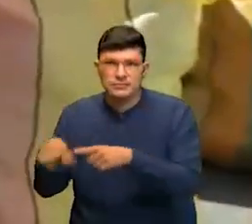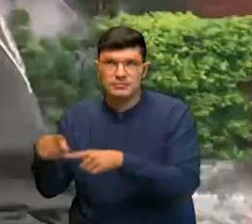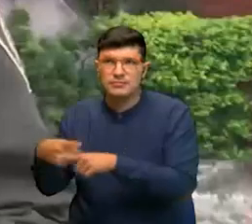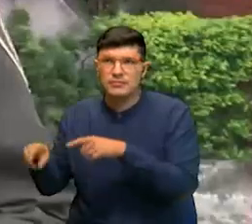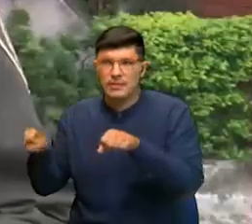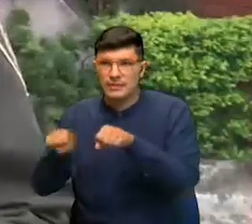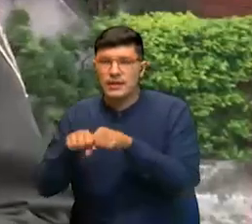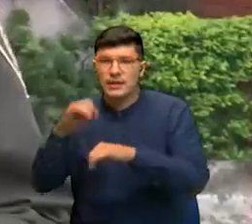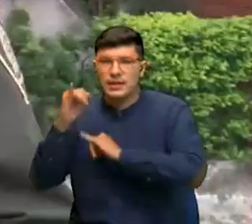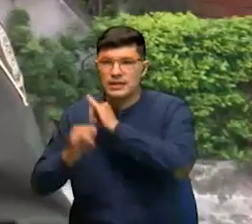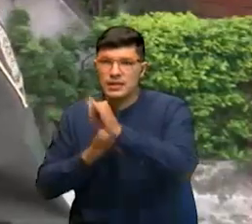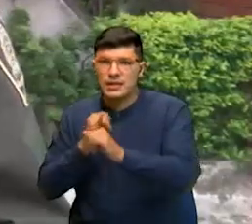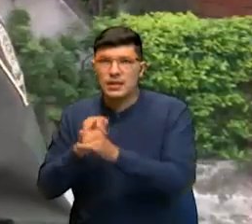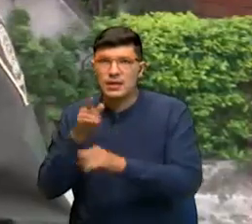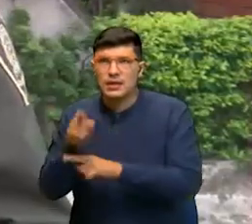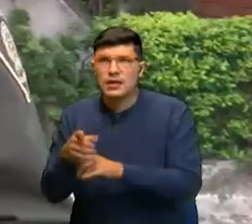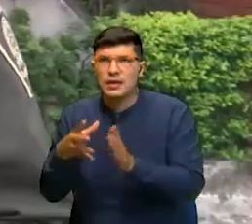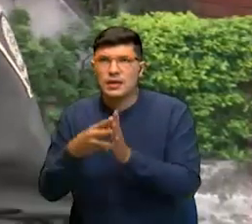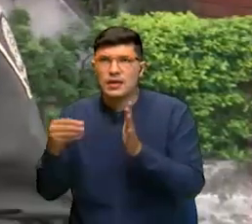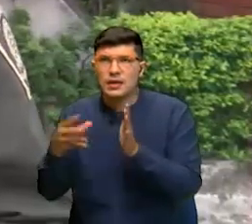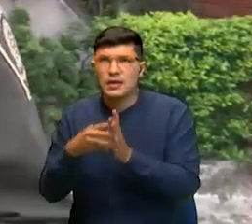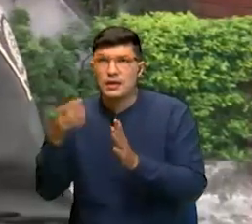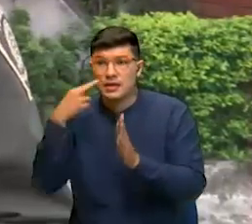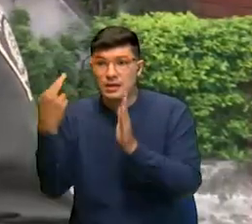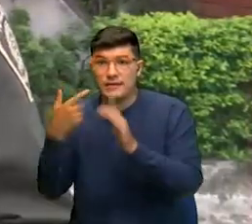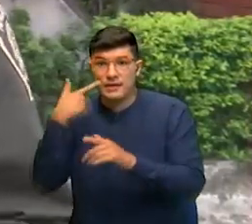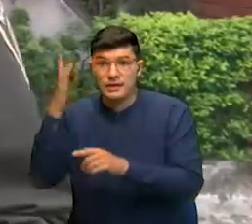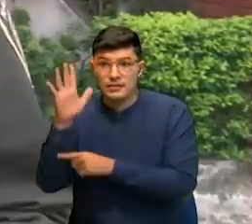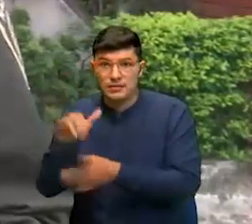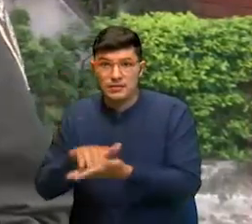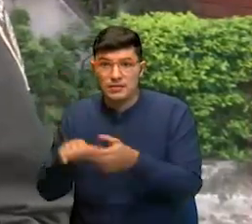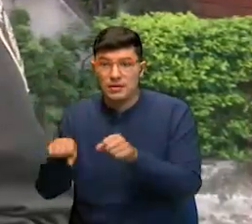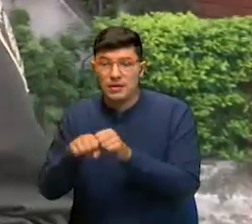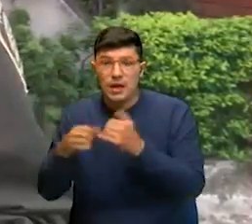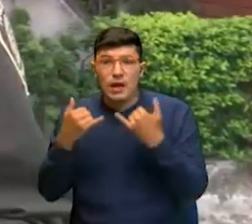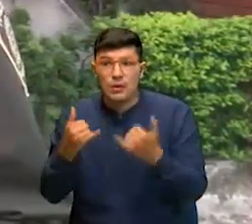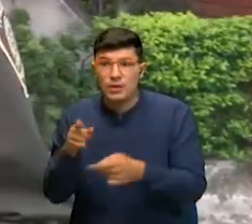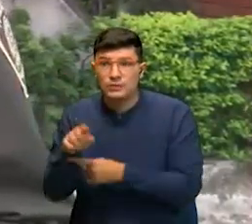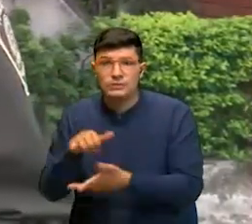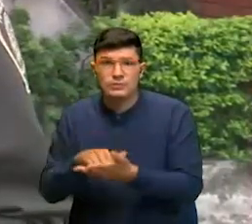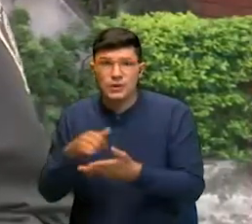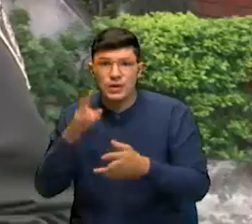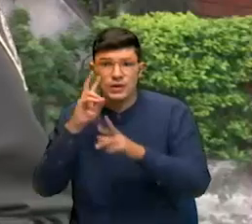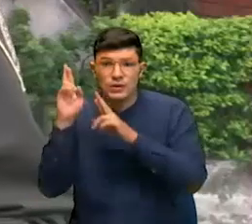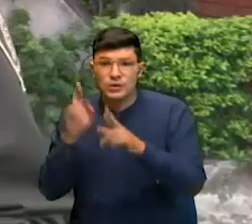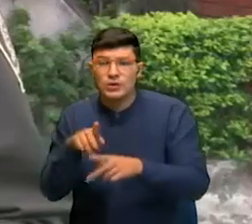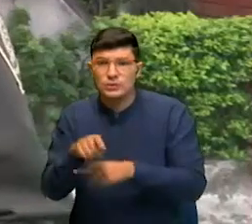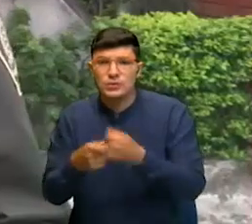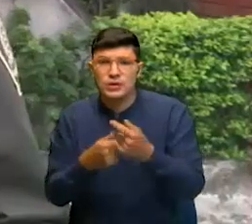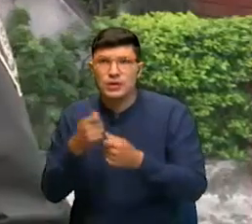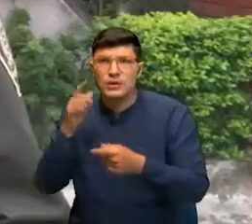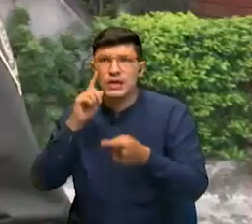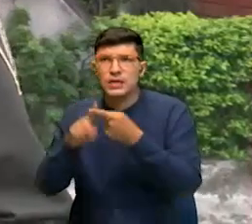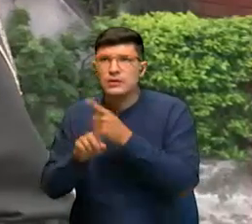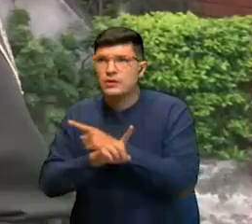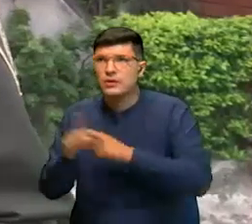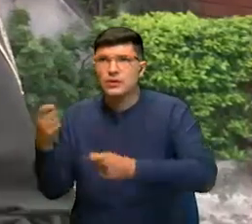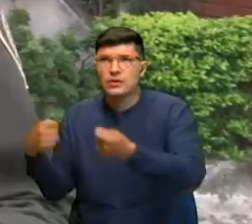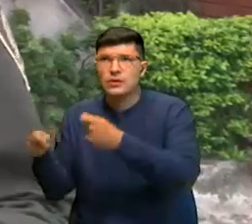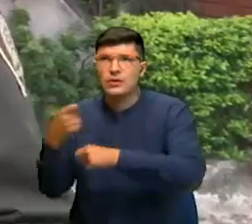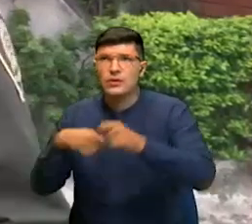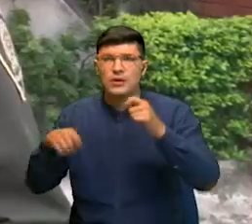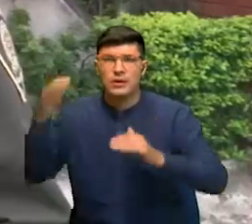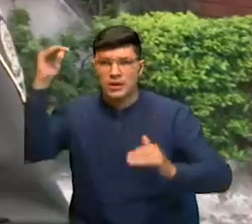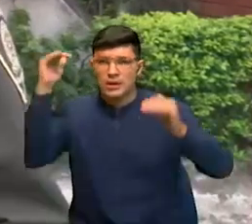internacionales, reputadas marcas, quienes están velando también por su negocio y buscan que no exista ese